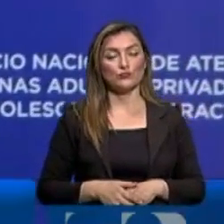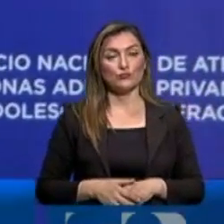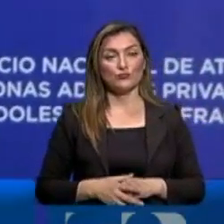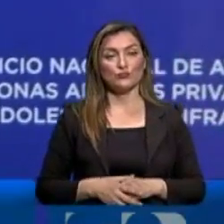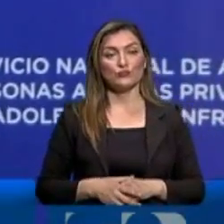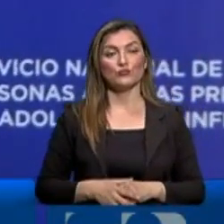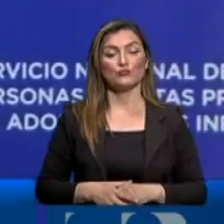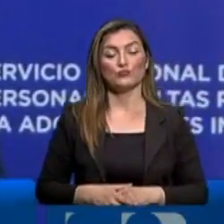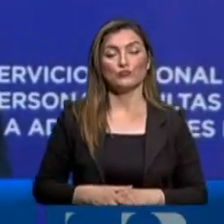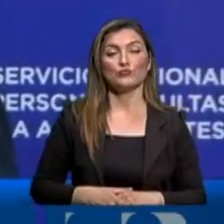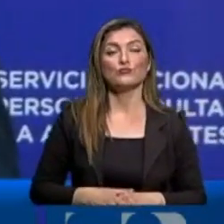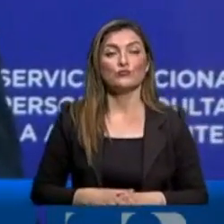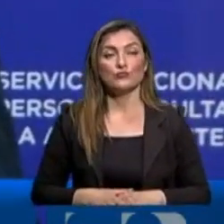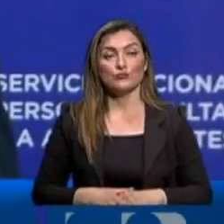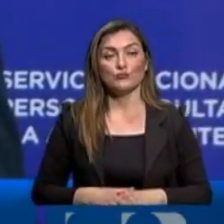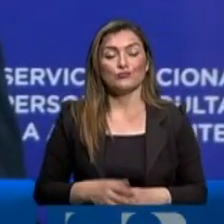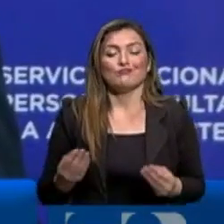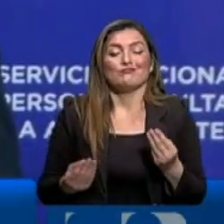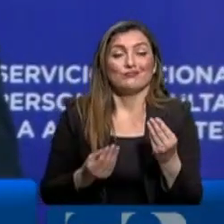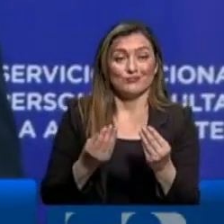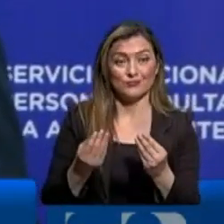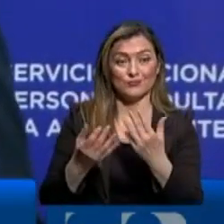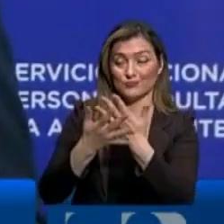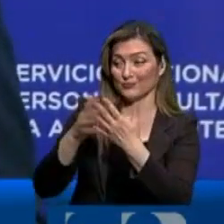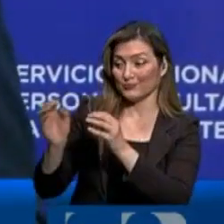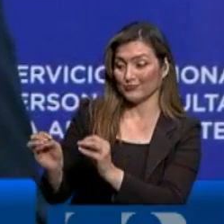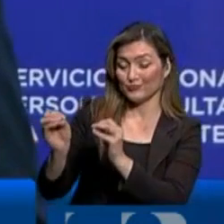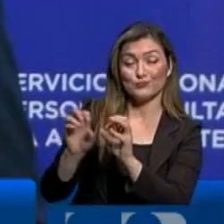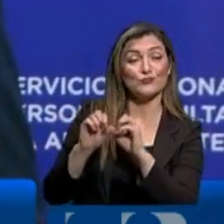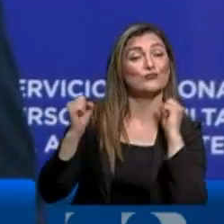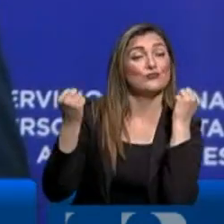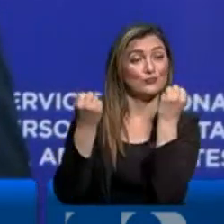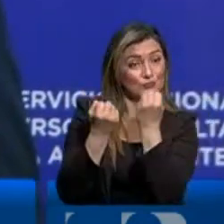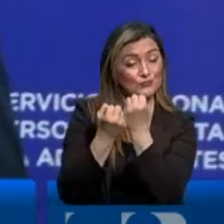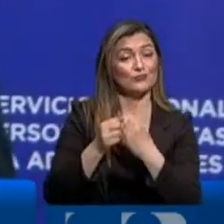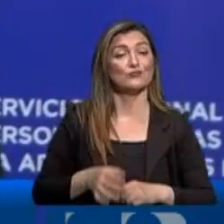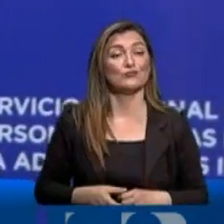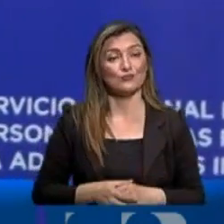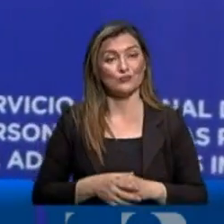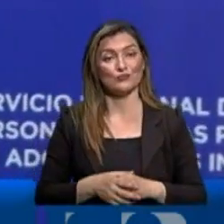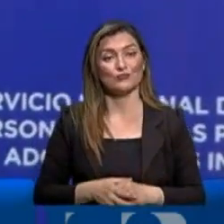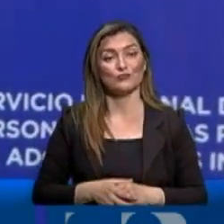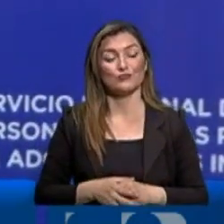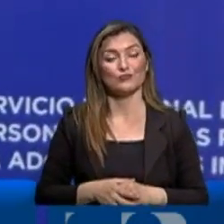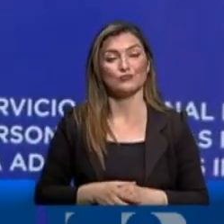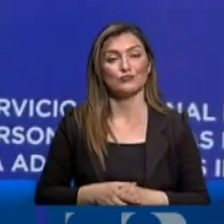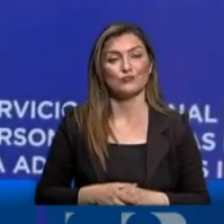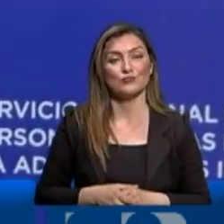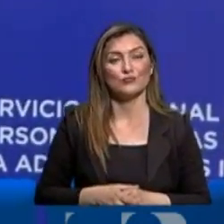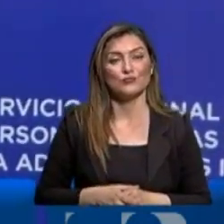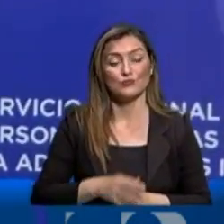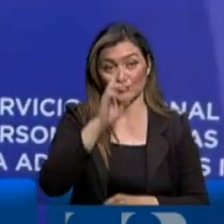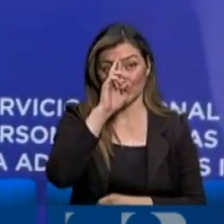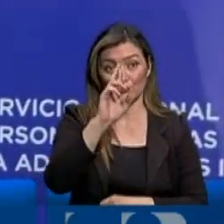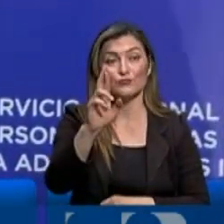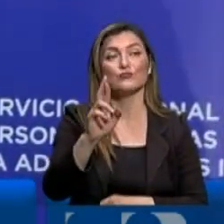una resociología penitenciaria, para la cual debemos dignificar, humanizar